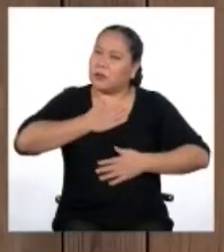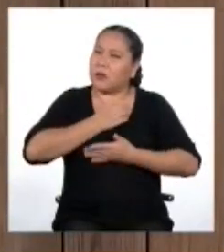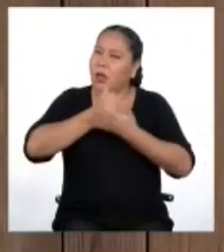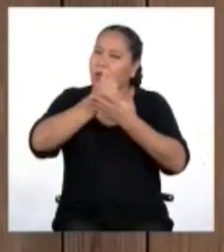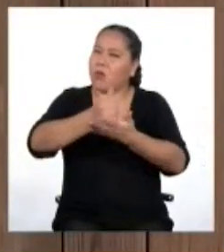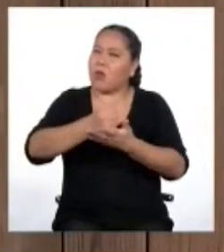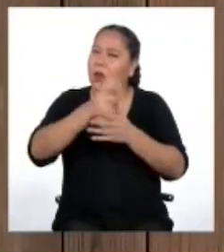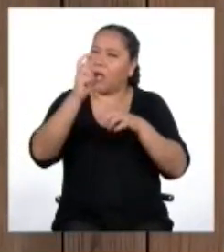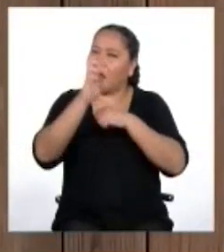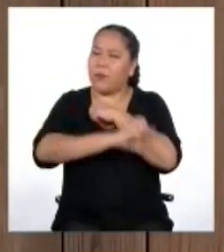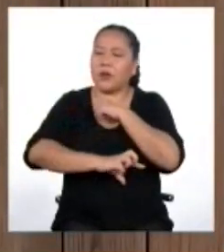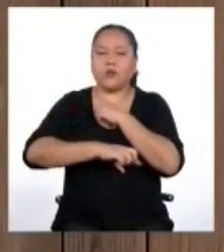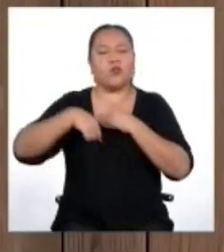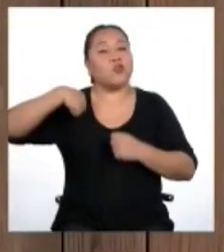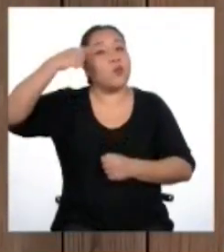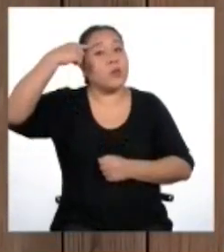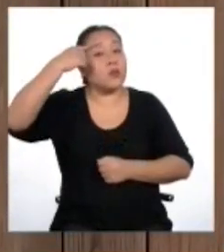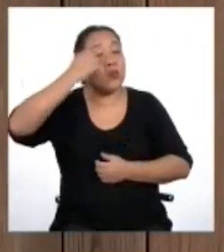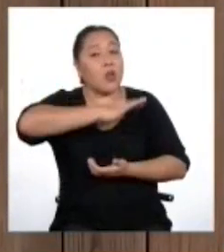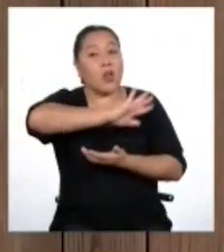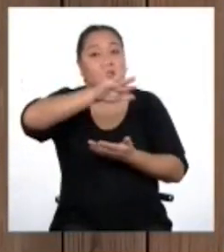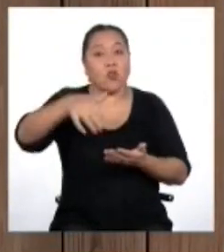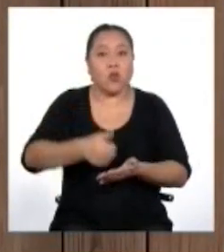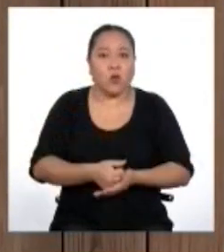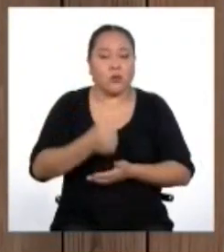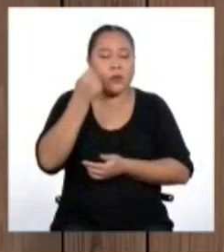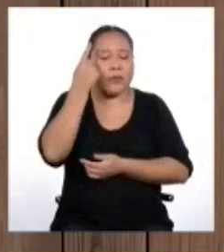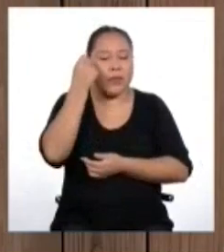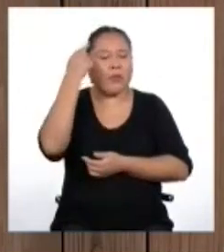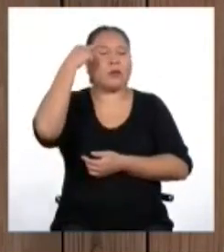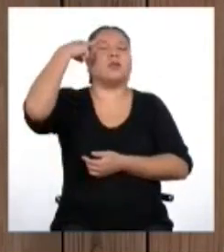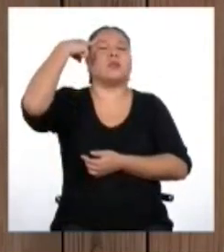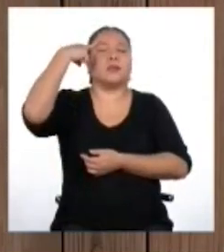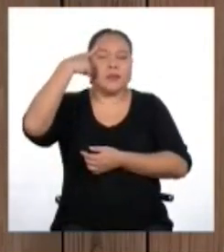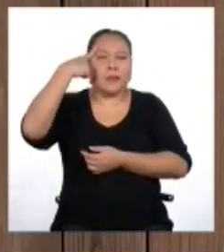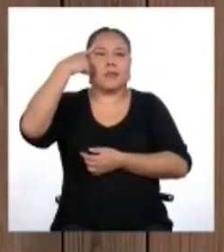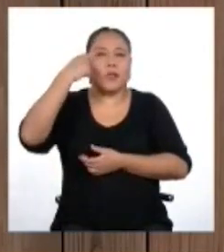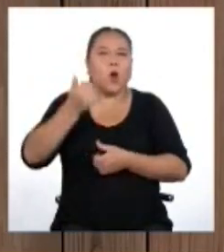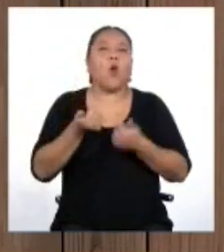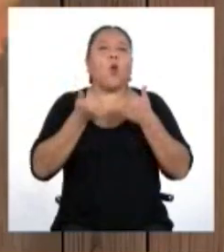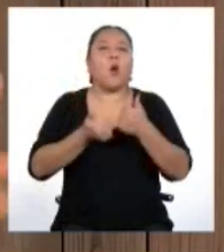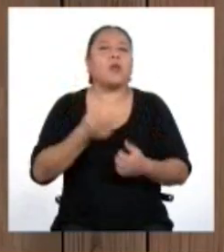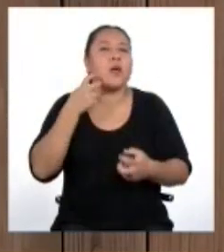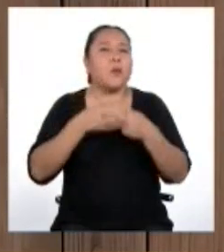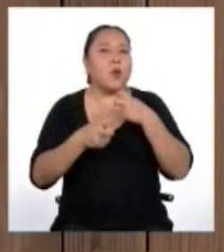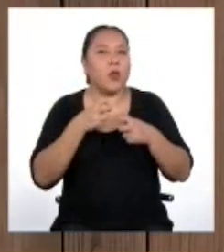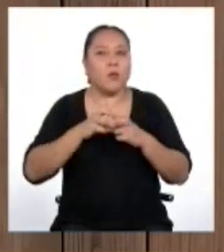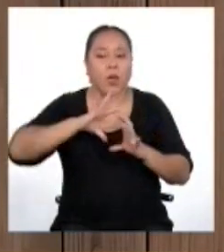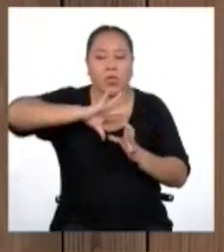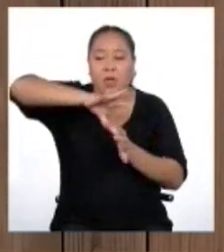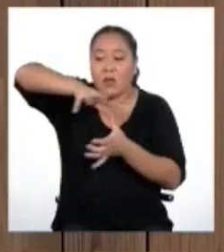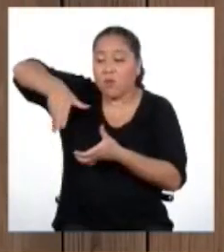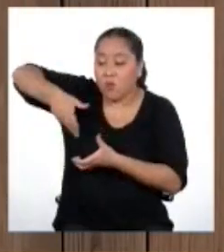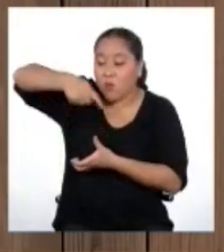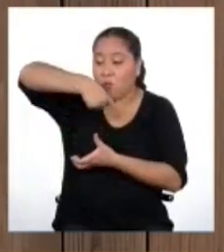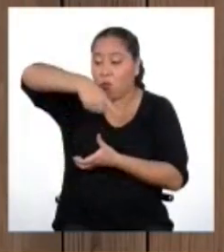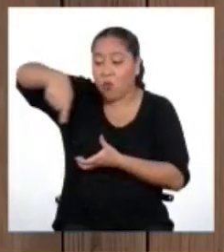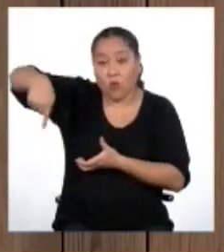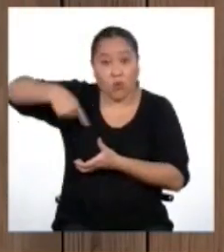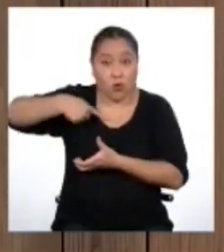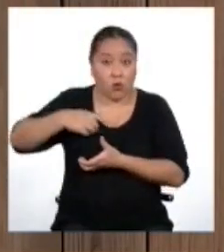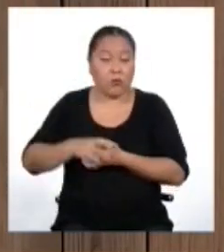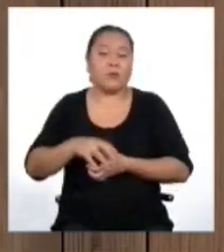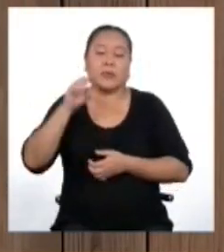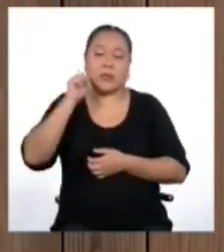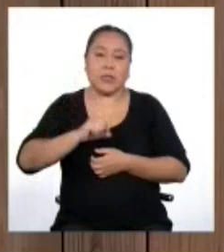que todas y todos debemos tomar conciencia de la realidad que estamos viviendo a nivel mundial. Si bien